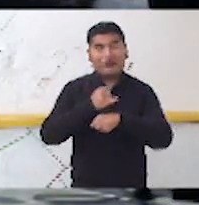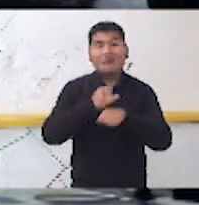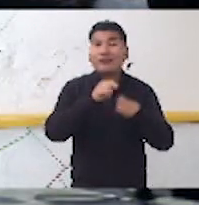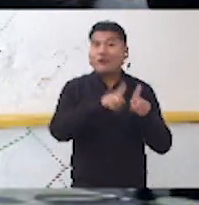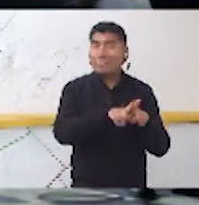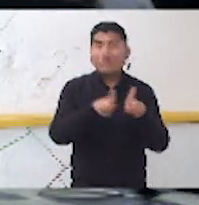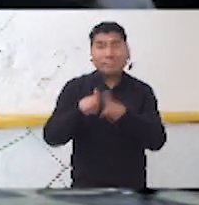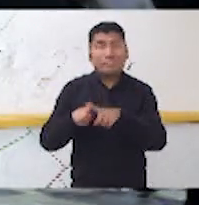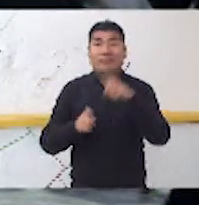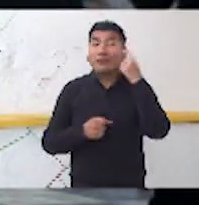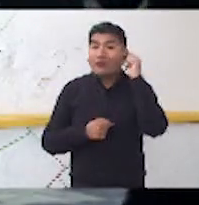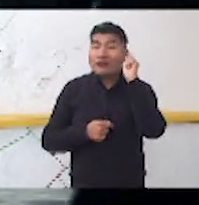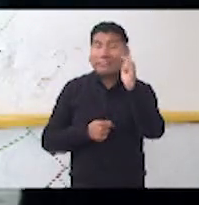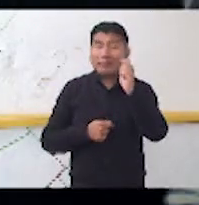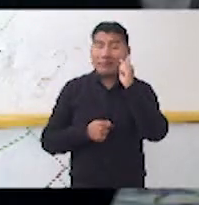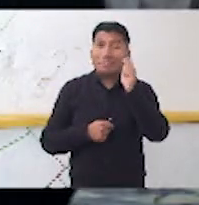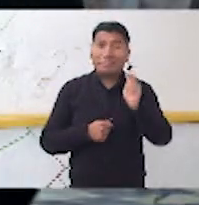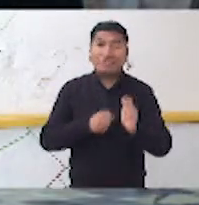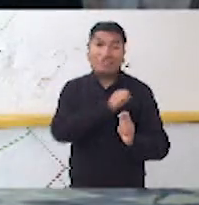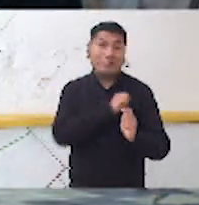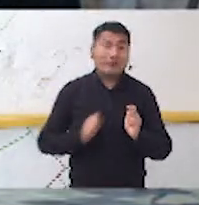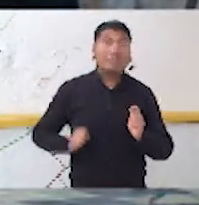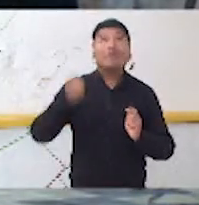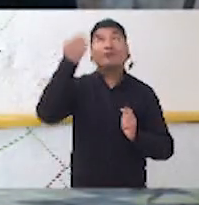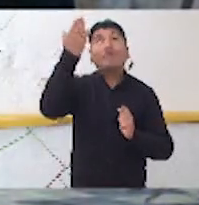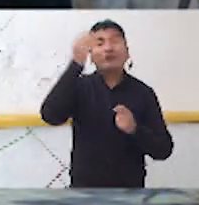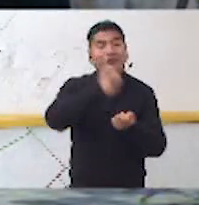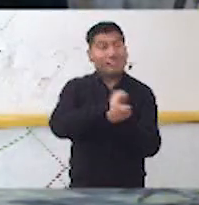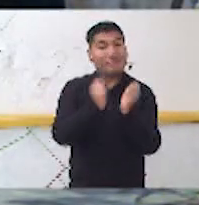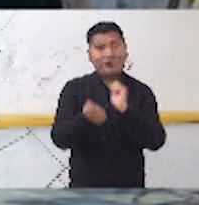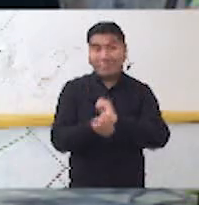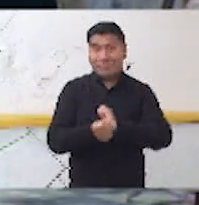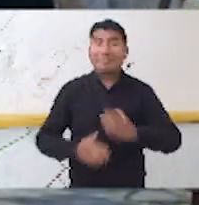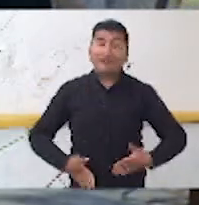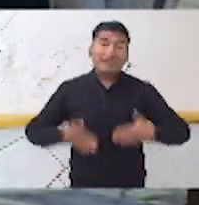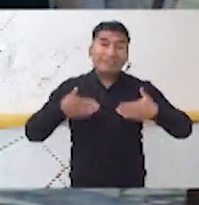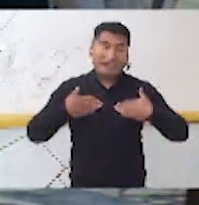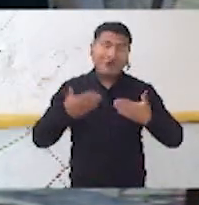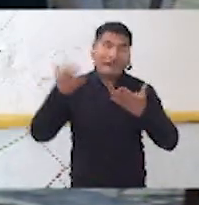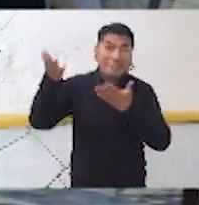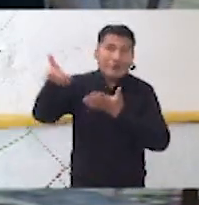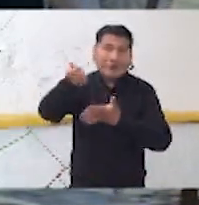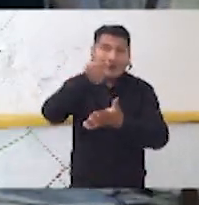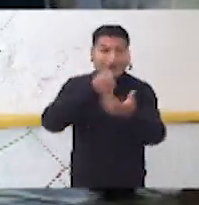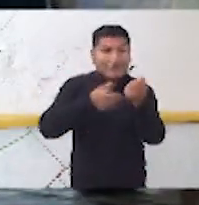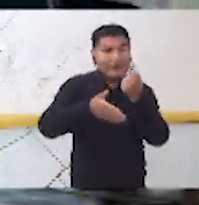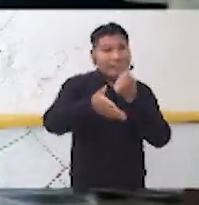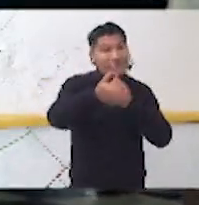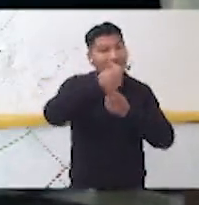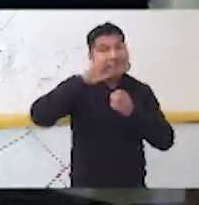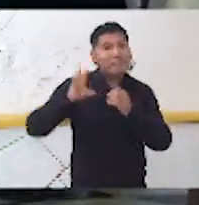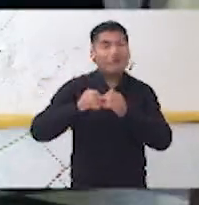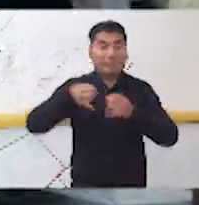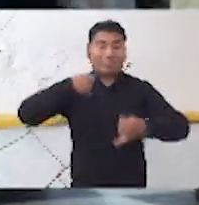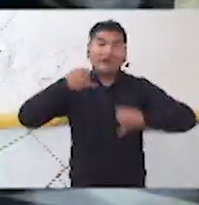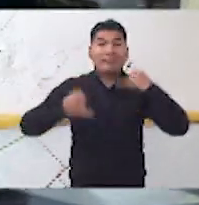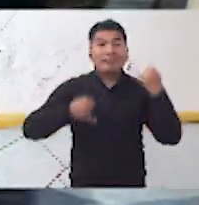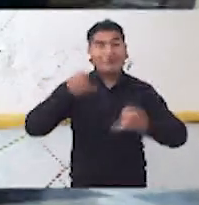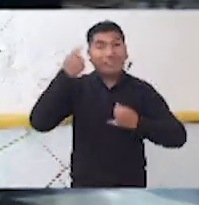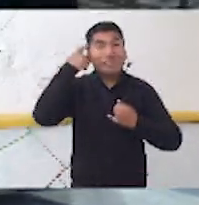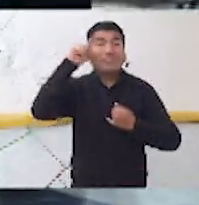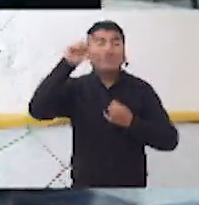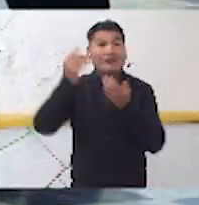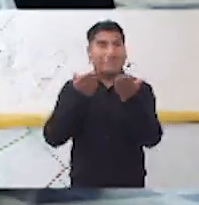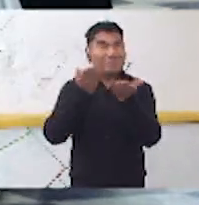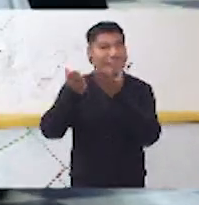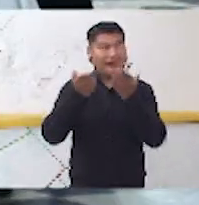también testigos de que el Señor va cambiando las vidas y va atrayendo hacia Él más jóvenes para que